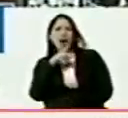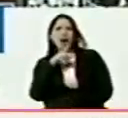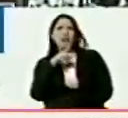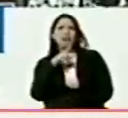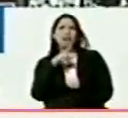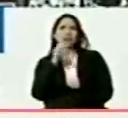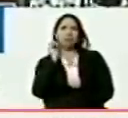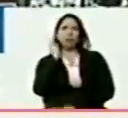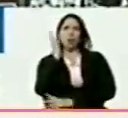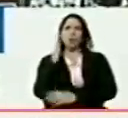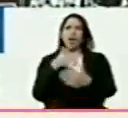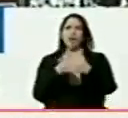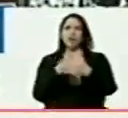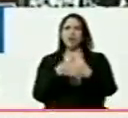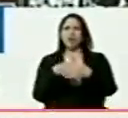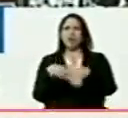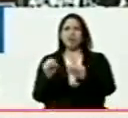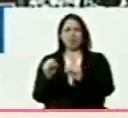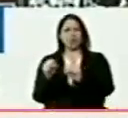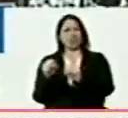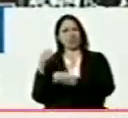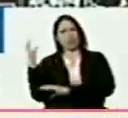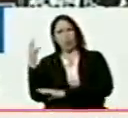antiterrorista. Colombia,